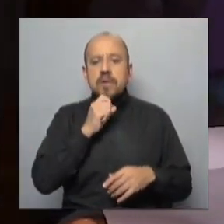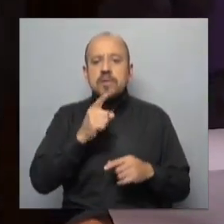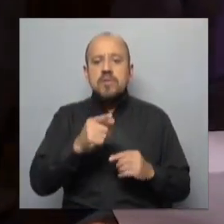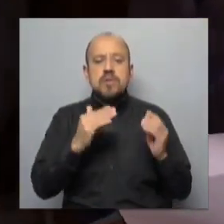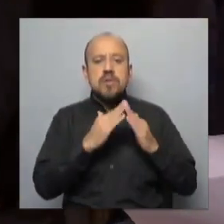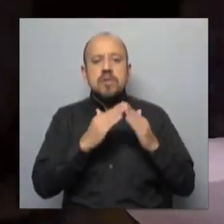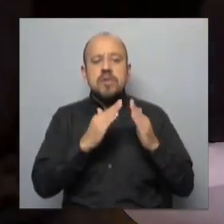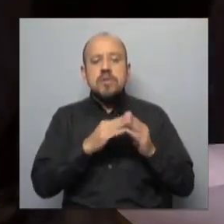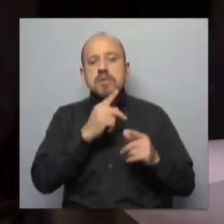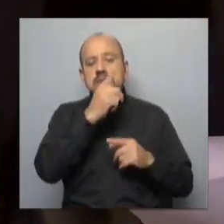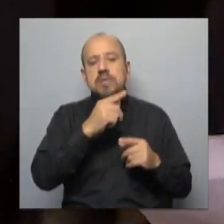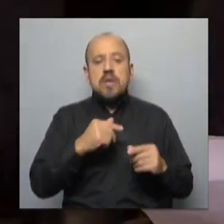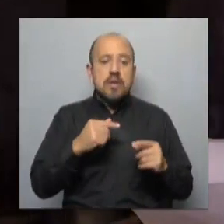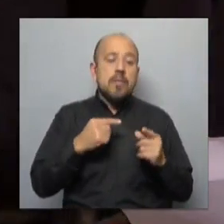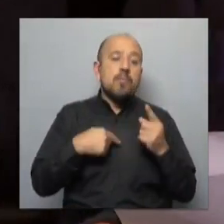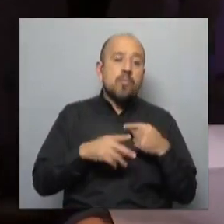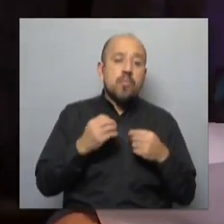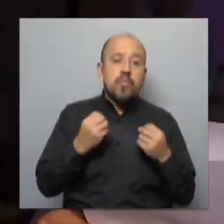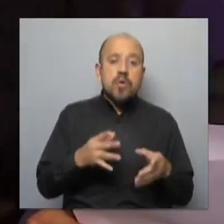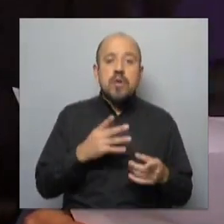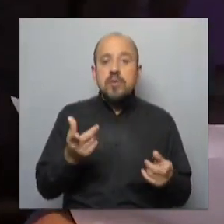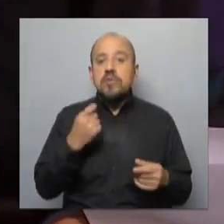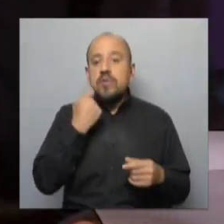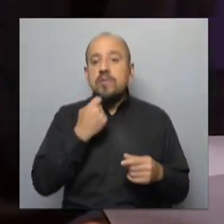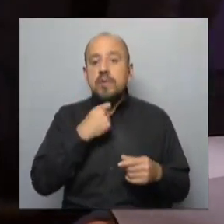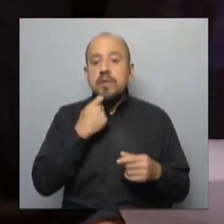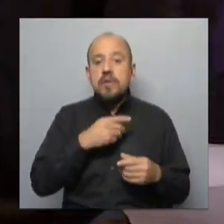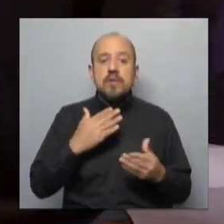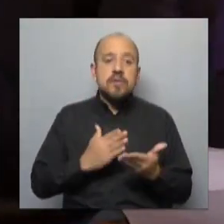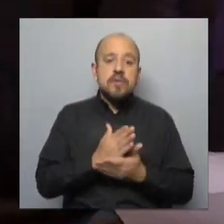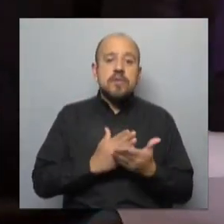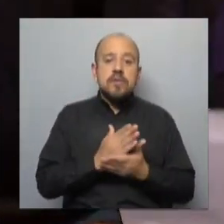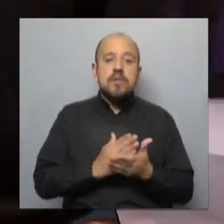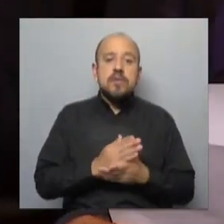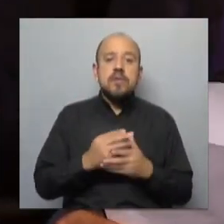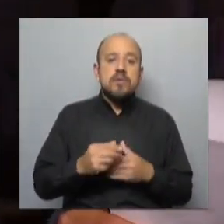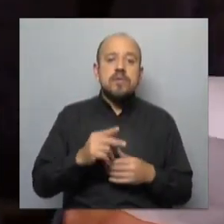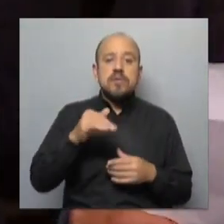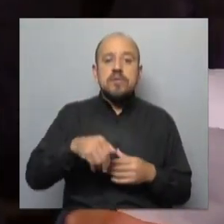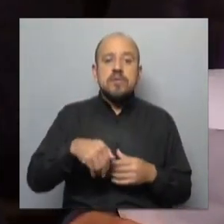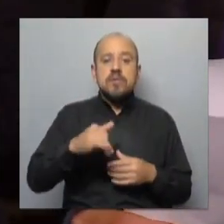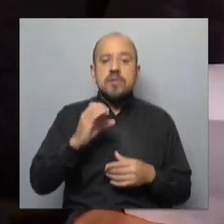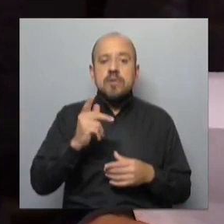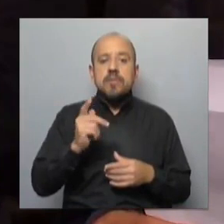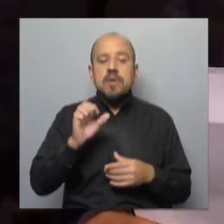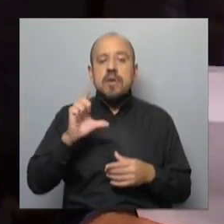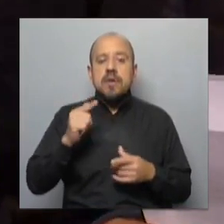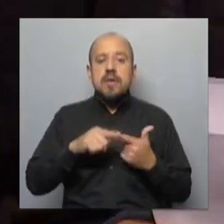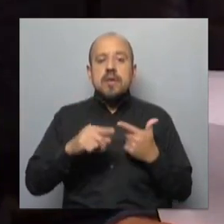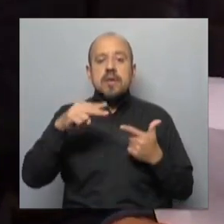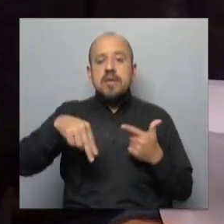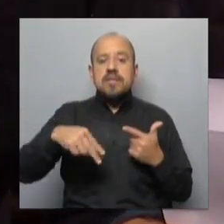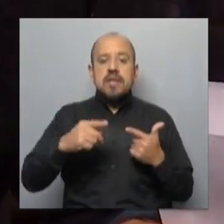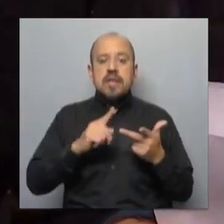feminicida en santiago vázquez todas las que nos van a faltar siempre por maribel medina rica le caerá un rubio nazarena